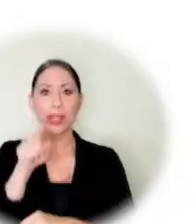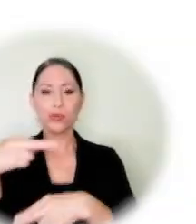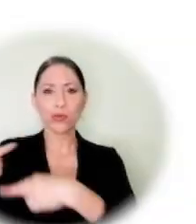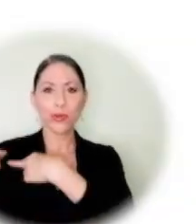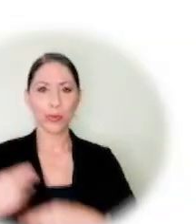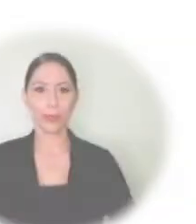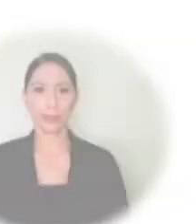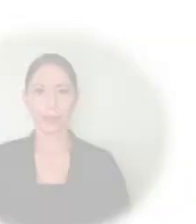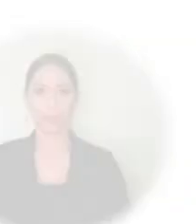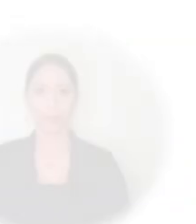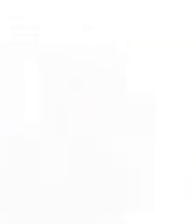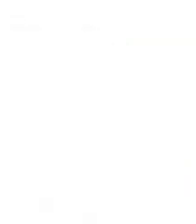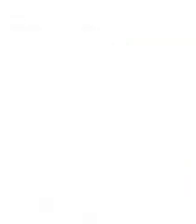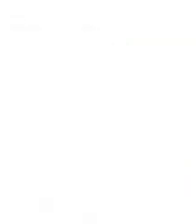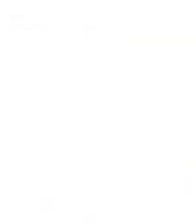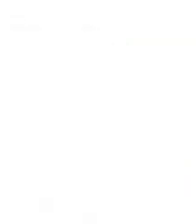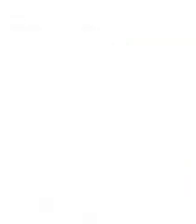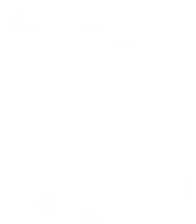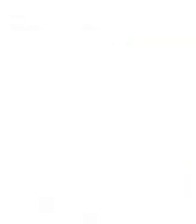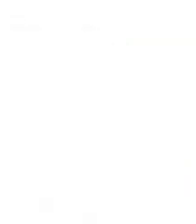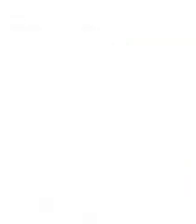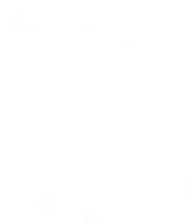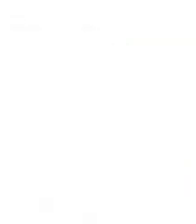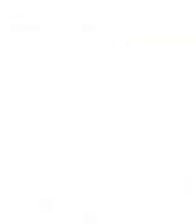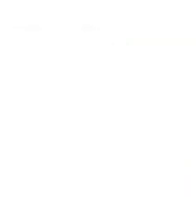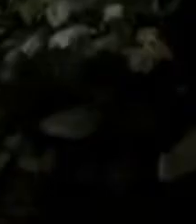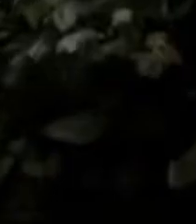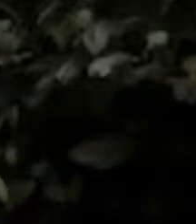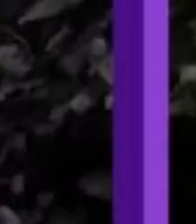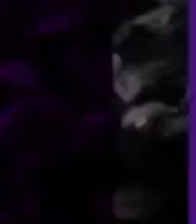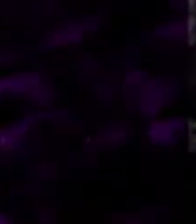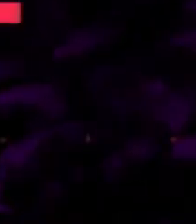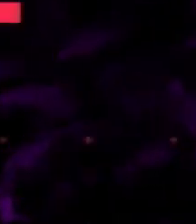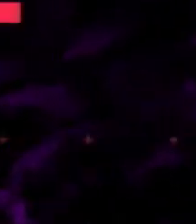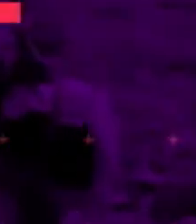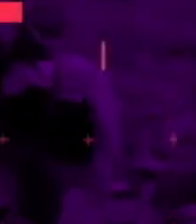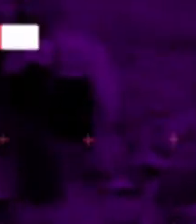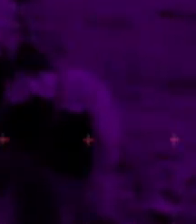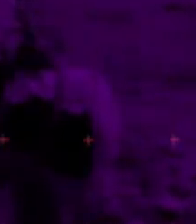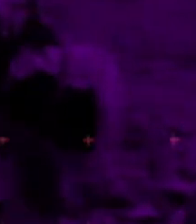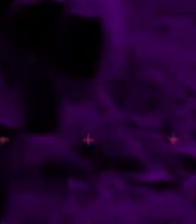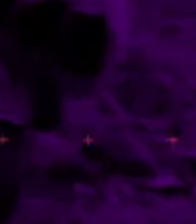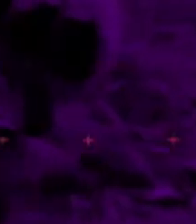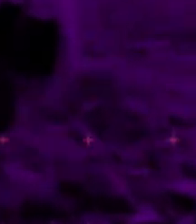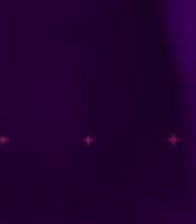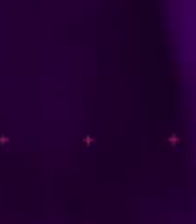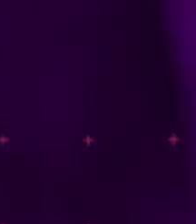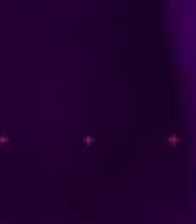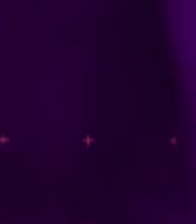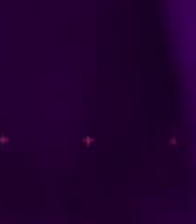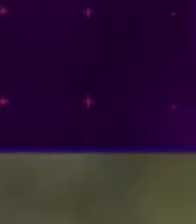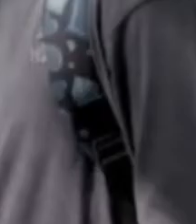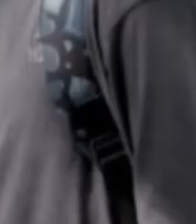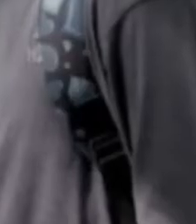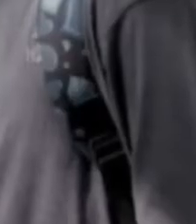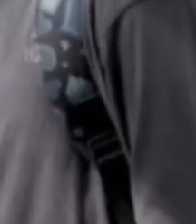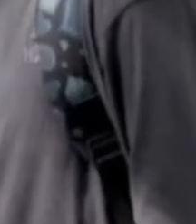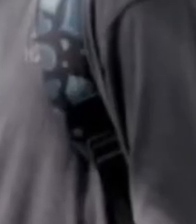hagan los niños y niñas. PANI y Gobierno de la República. En nuestro espacio Dominio